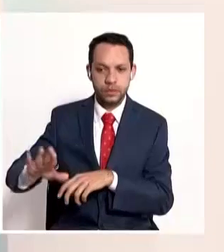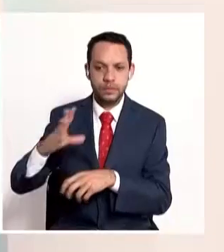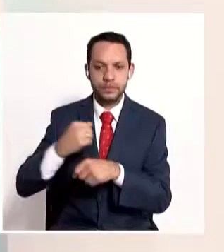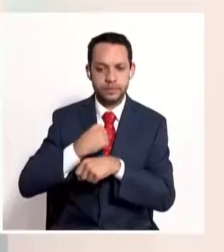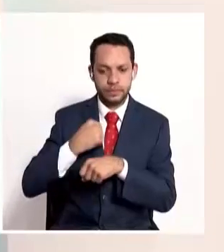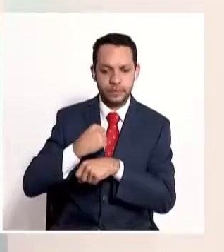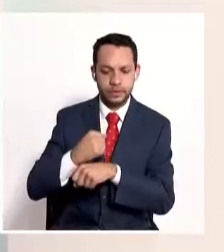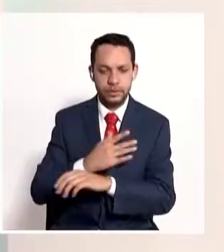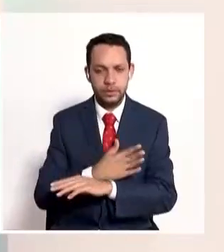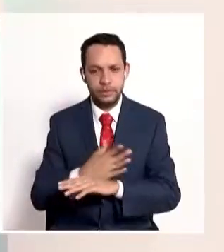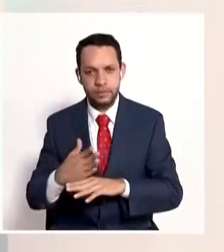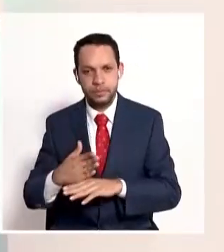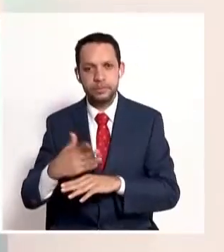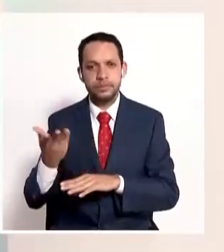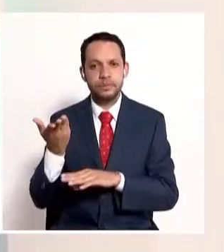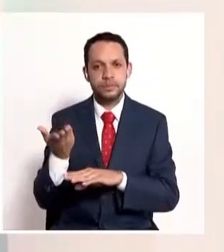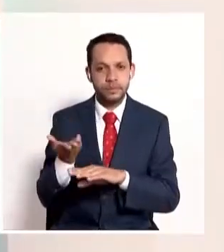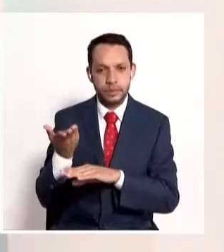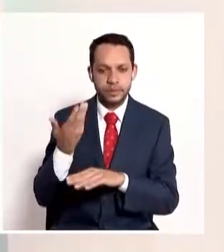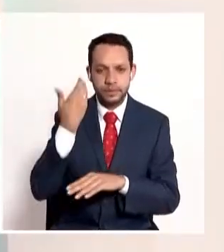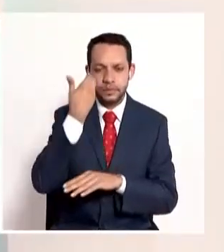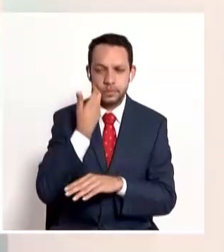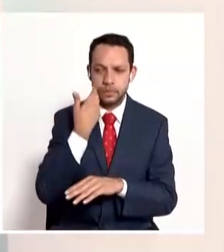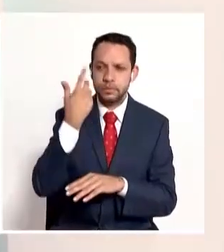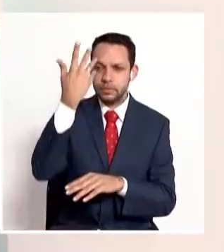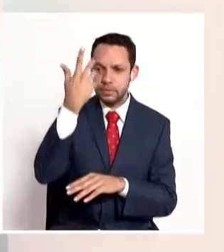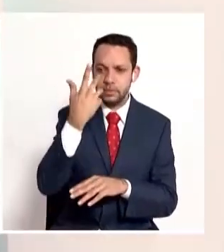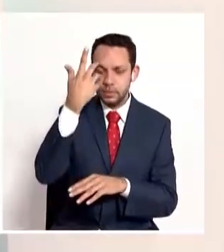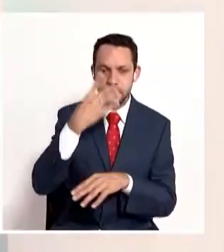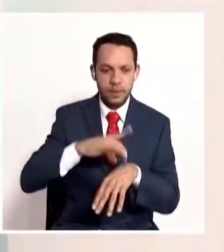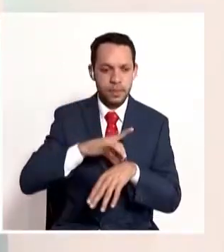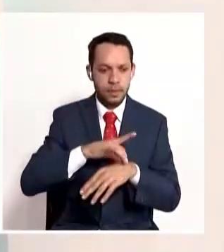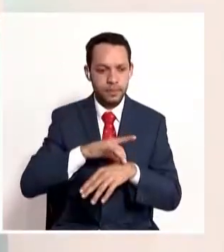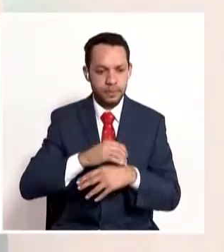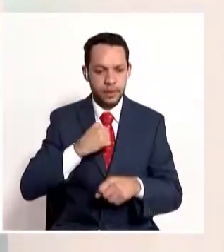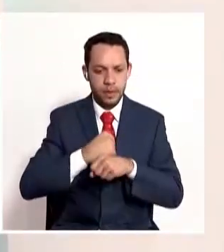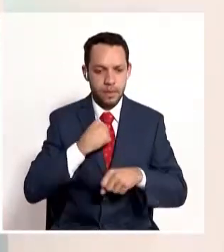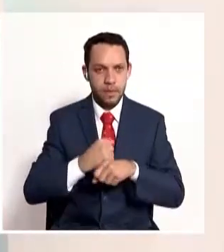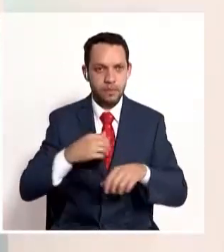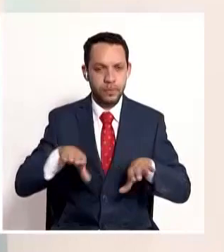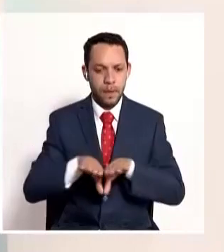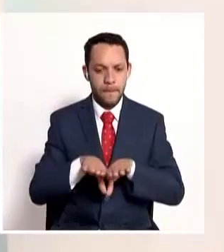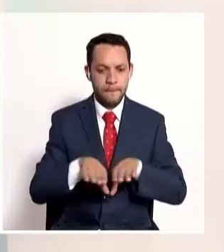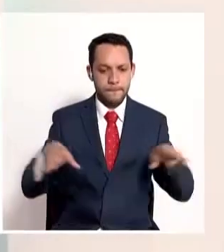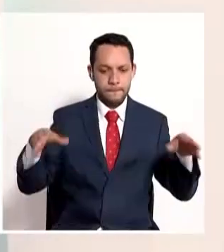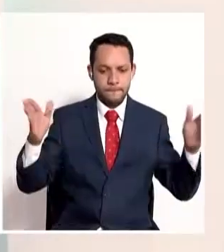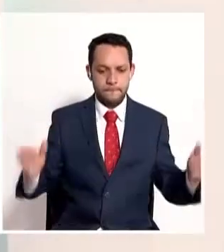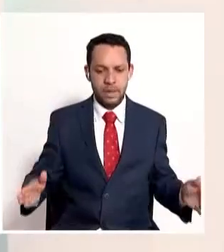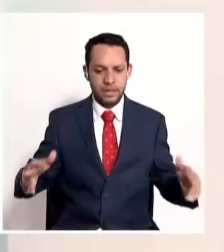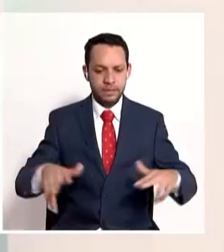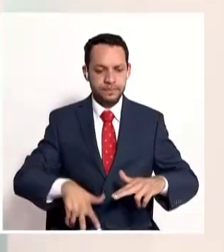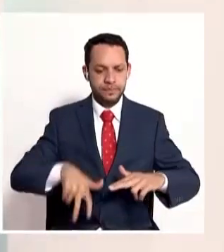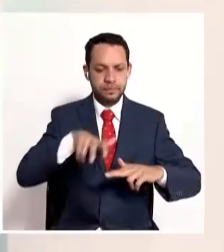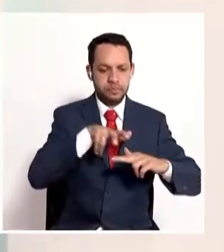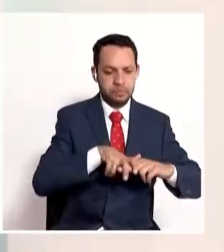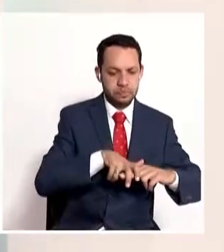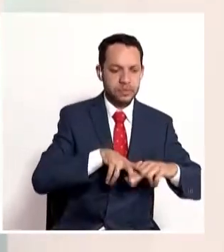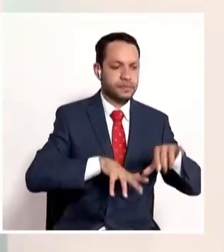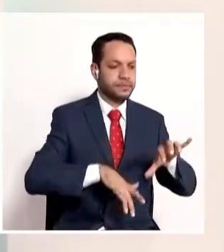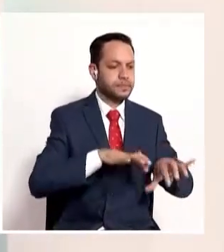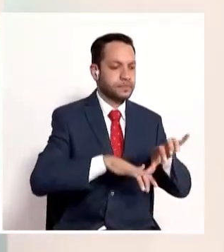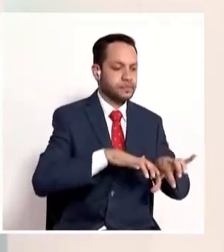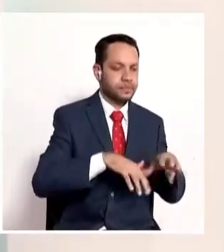deberían pedir una valoración de su puesto de trabajo para poder digamos que prevenir que aparezcan este tipo de